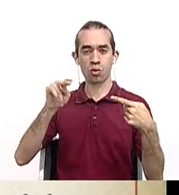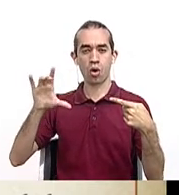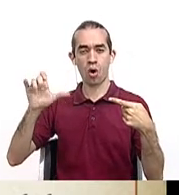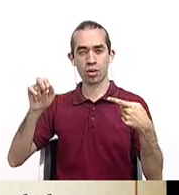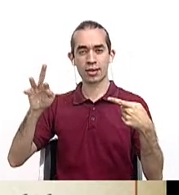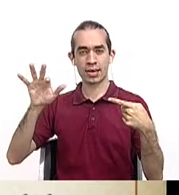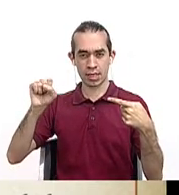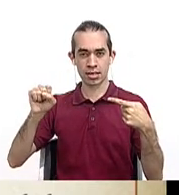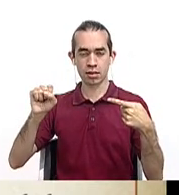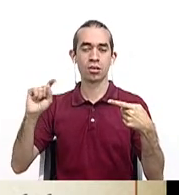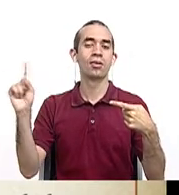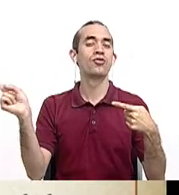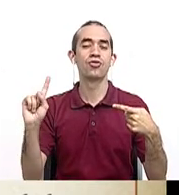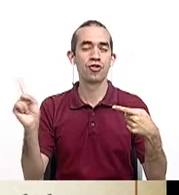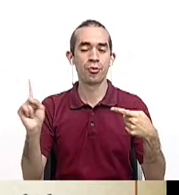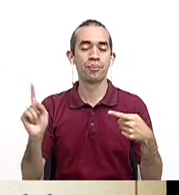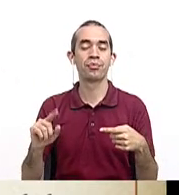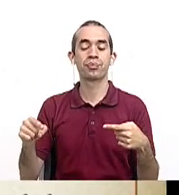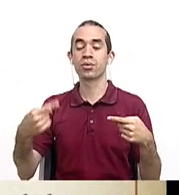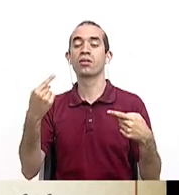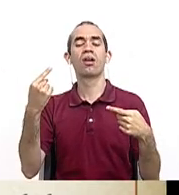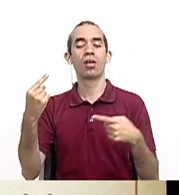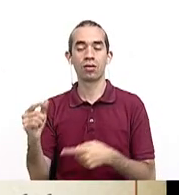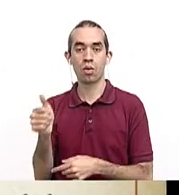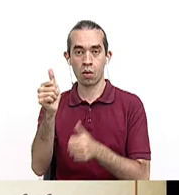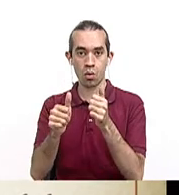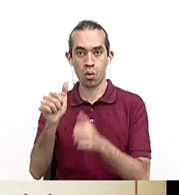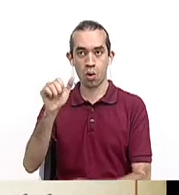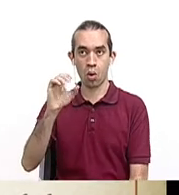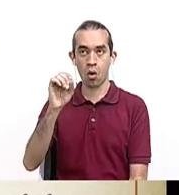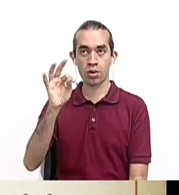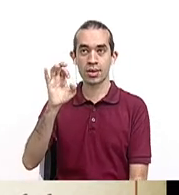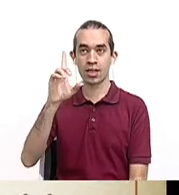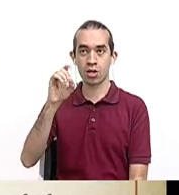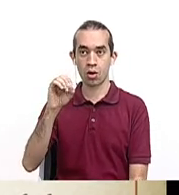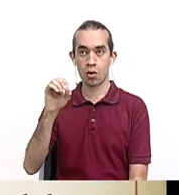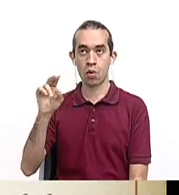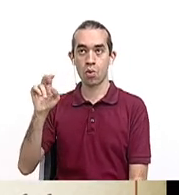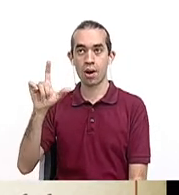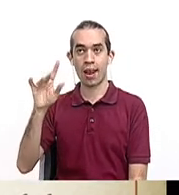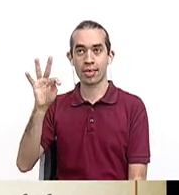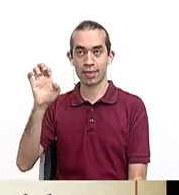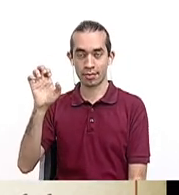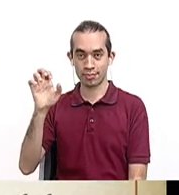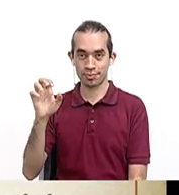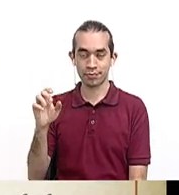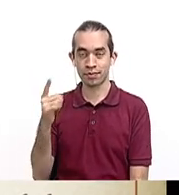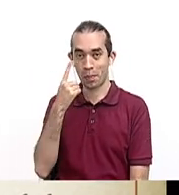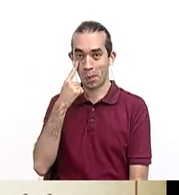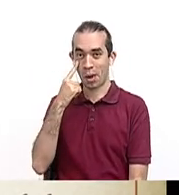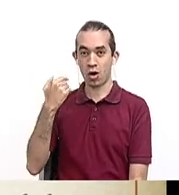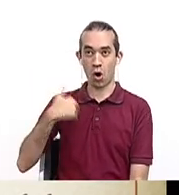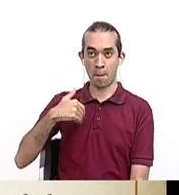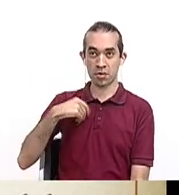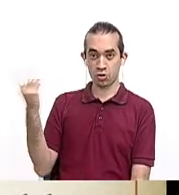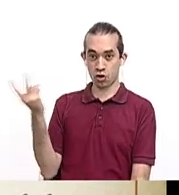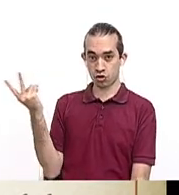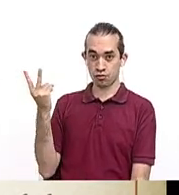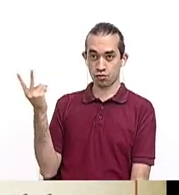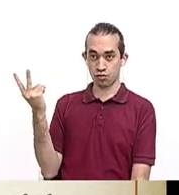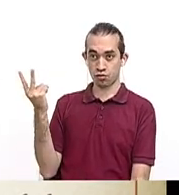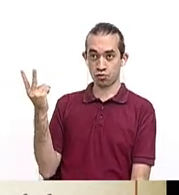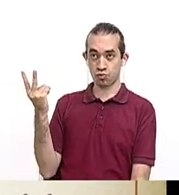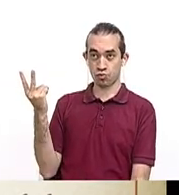a don otilio un latte blanco ahí están los dos caballeros un calderón ya más maduro y luego tiró un latte que era un